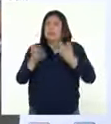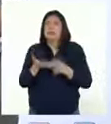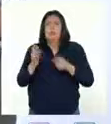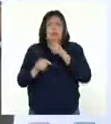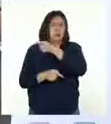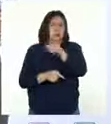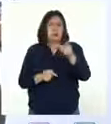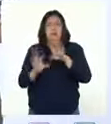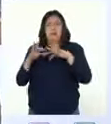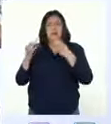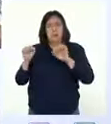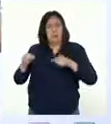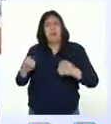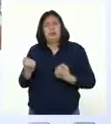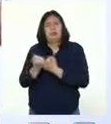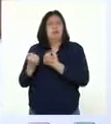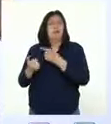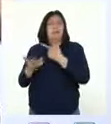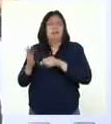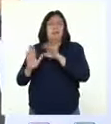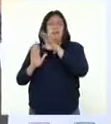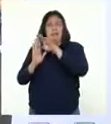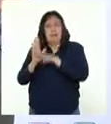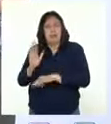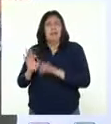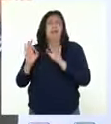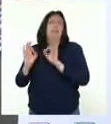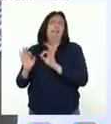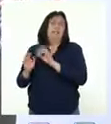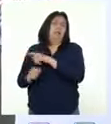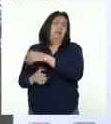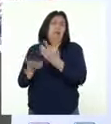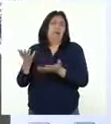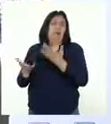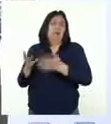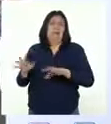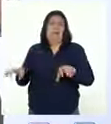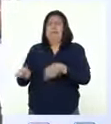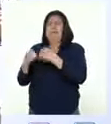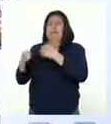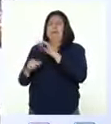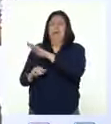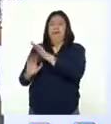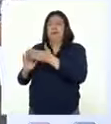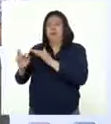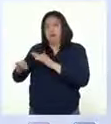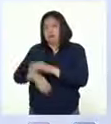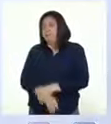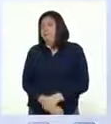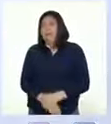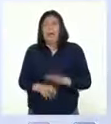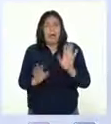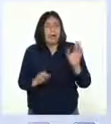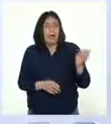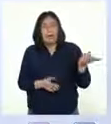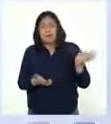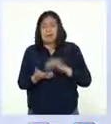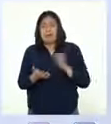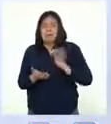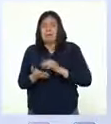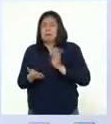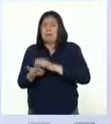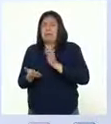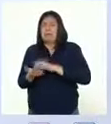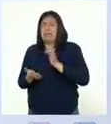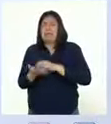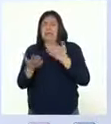que ustedes y su familia puedan realizar para reducir los riesgos frente a posibles desastres en su localidad. Cada vez tenemos